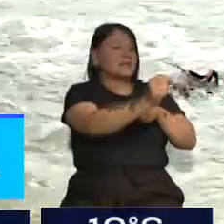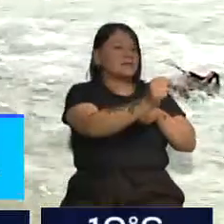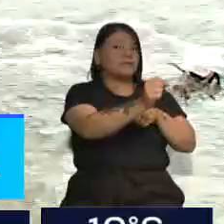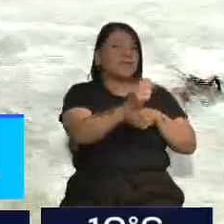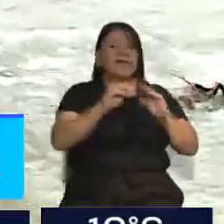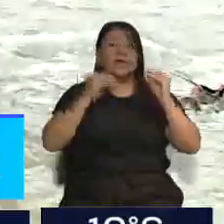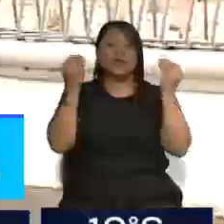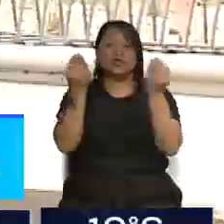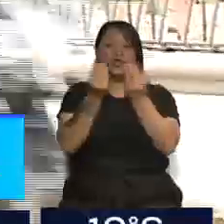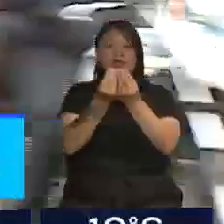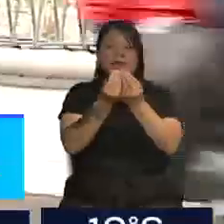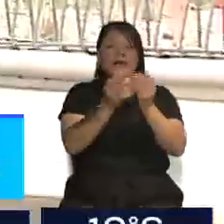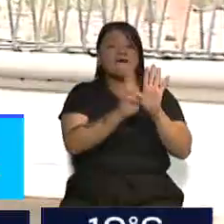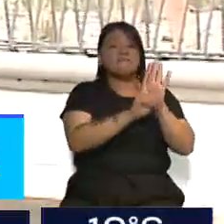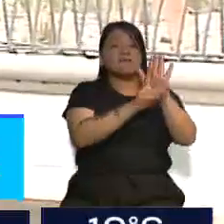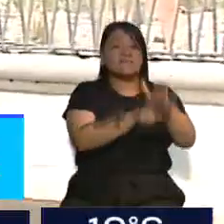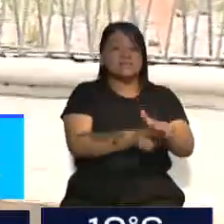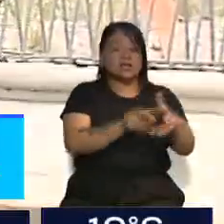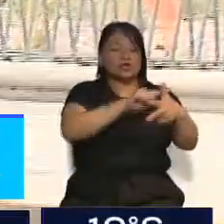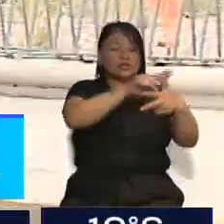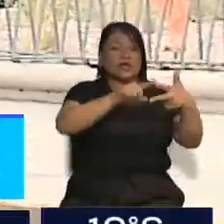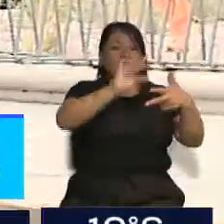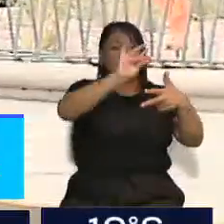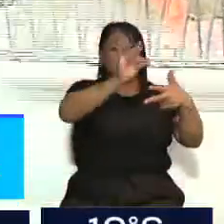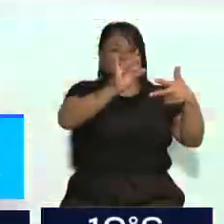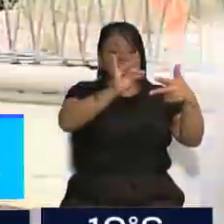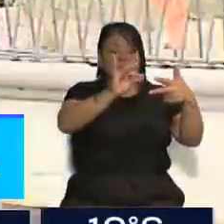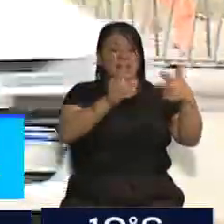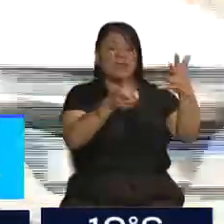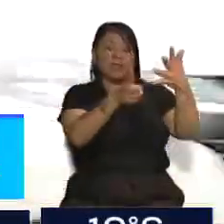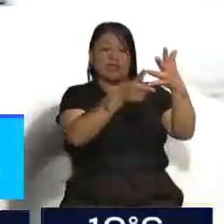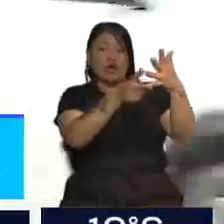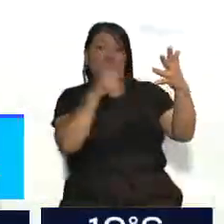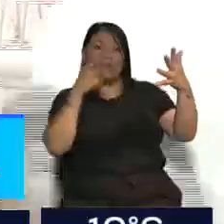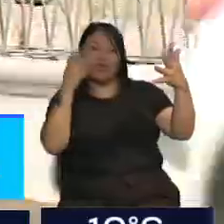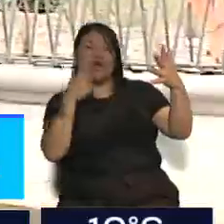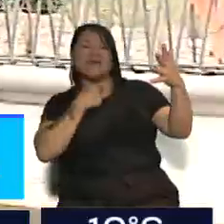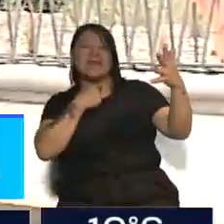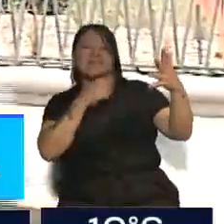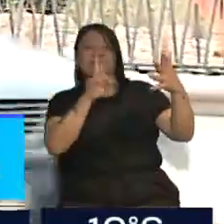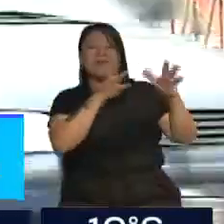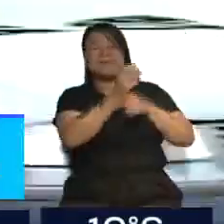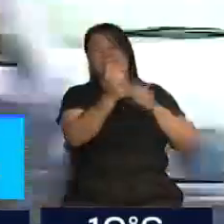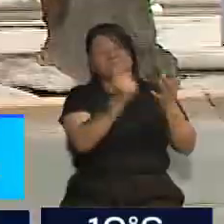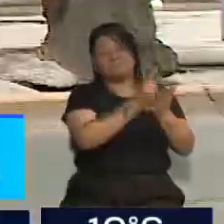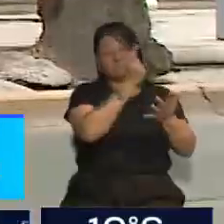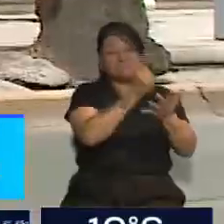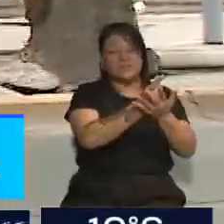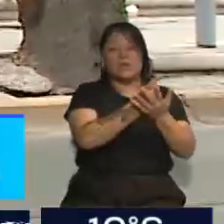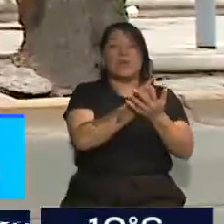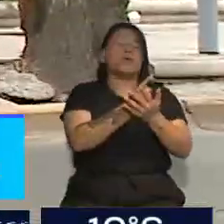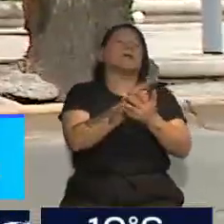se contabilizan 3 femicidios en diciembre y 2 intentos. Según la ministra de Seguridad, diciembre es un mes en